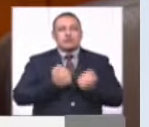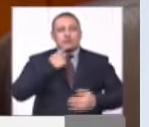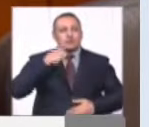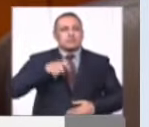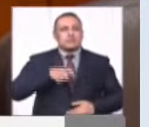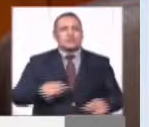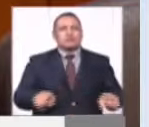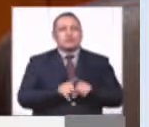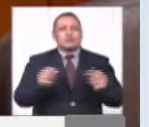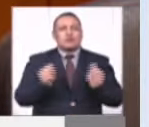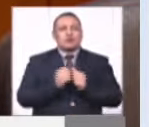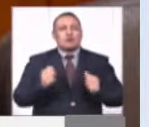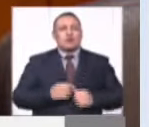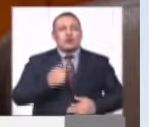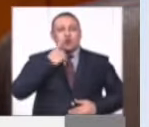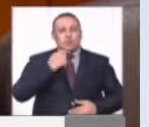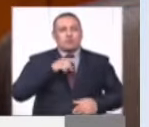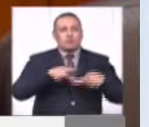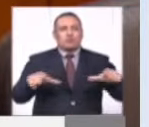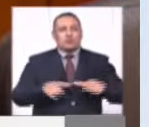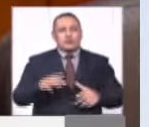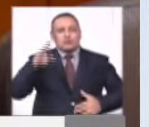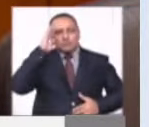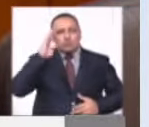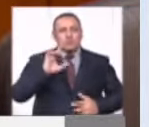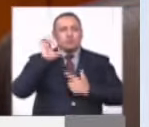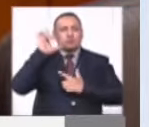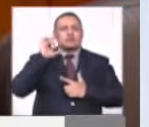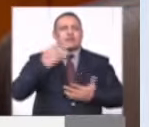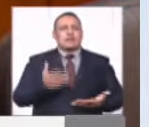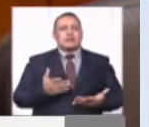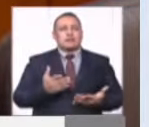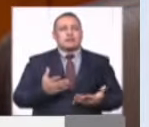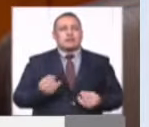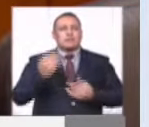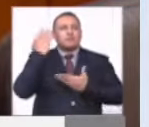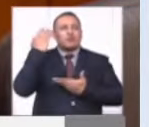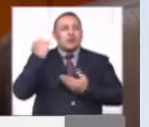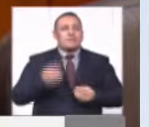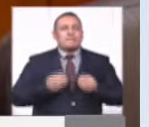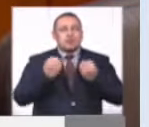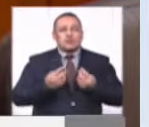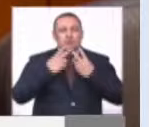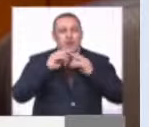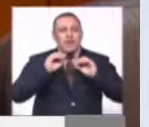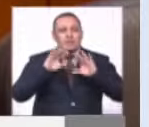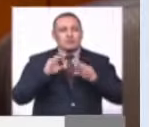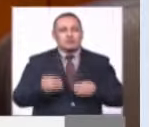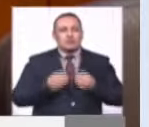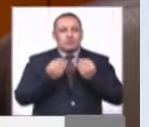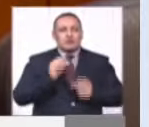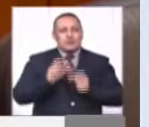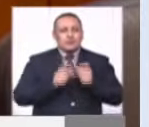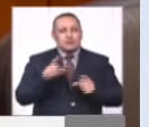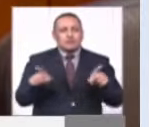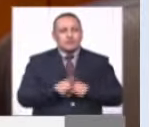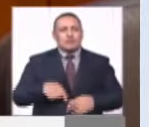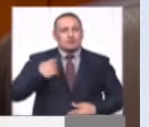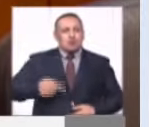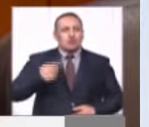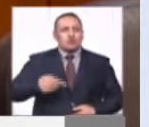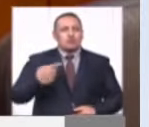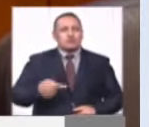necesario al general de la región policial de Piura. Es un llamado que la población día a